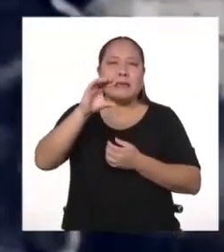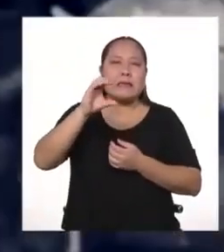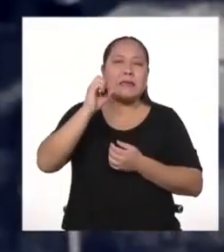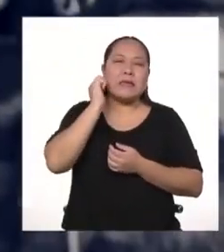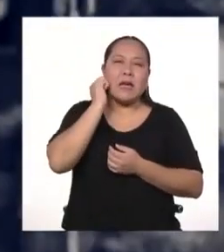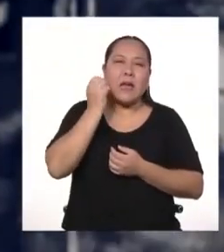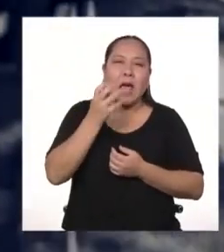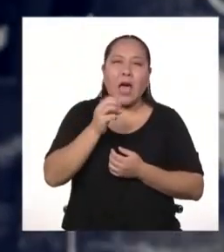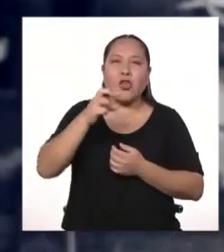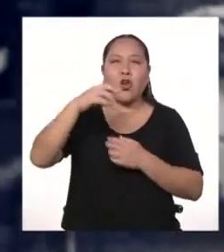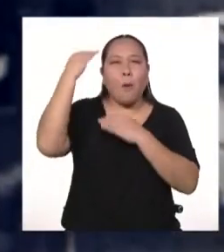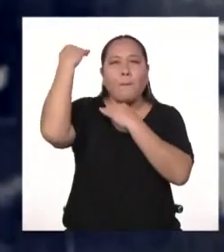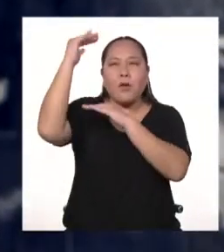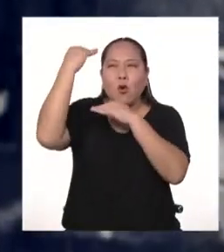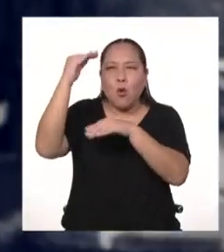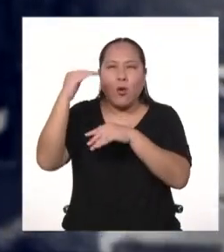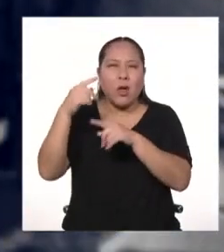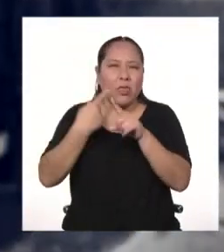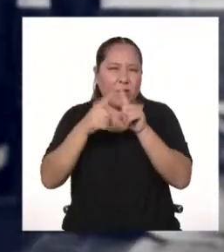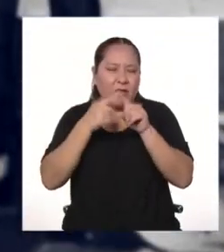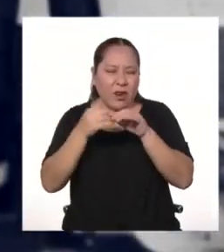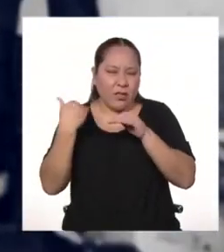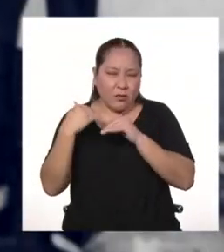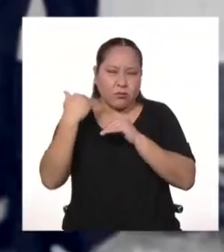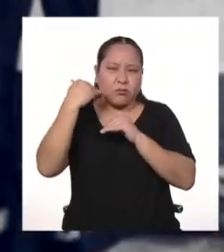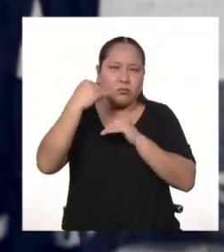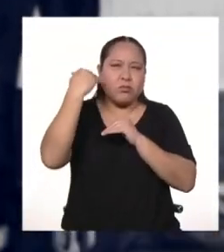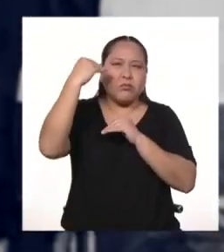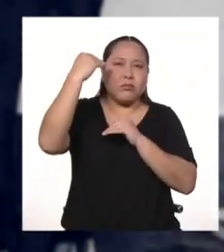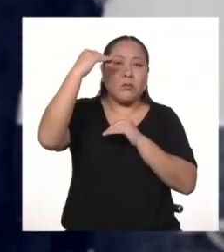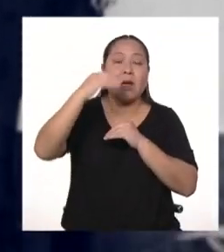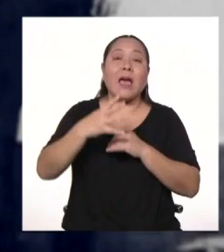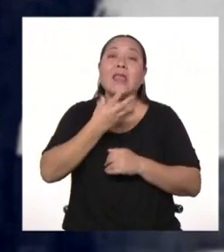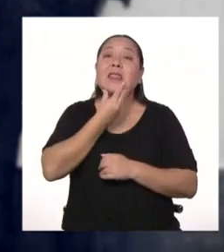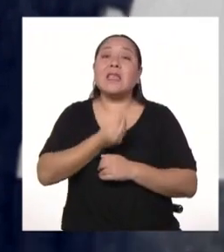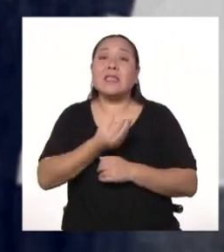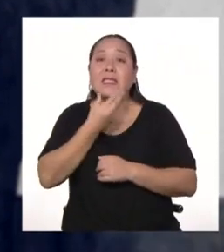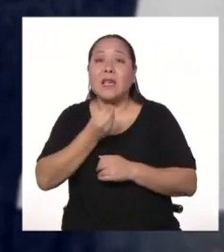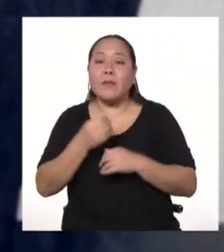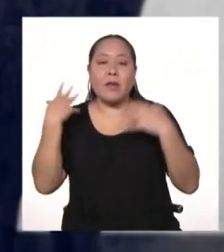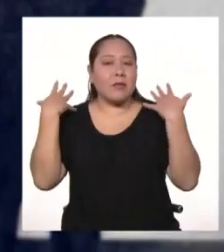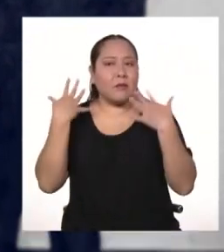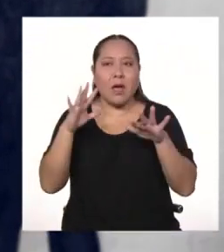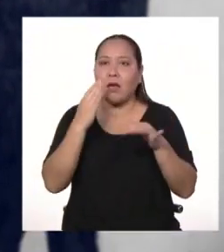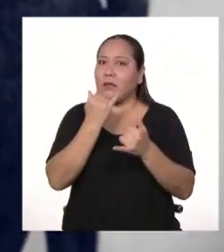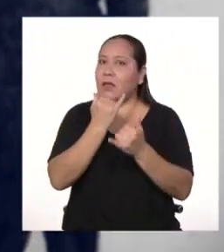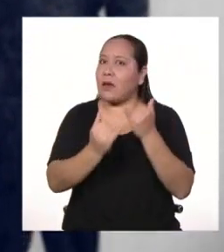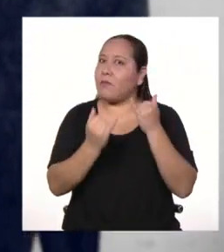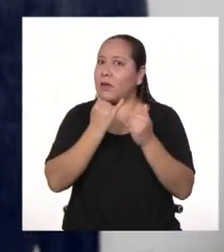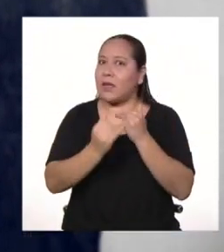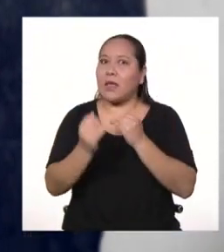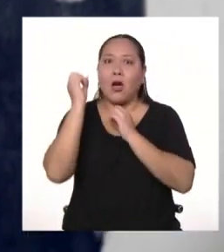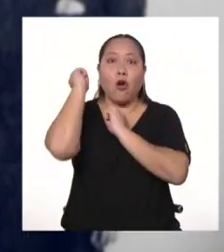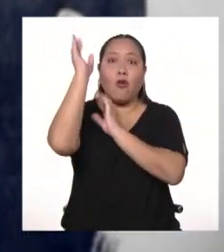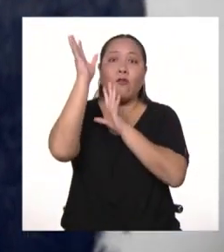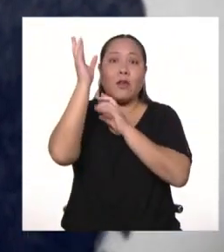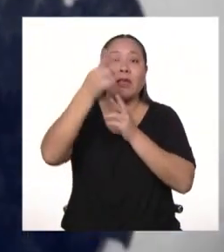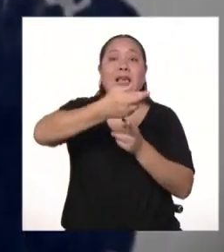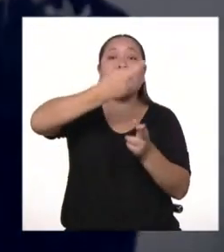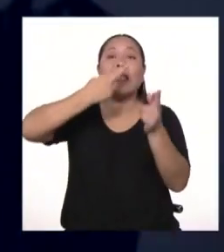Catacaos, Piura, entre otros. En diciembre termina el ciclo de conferencias y retorna a Lima.